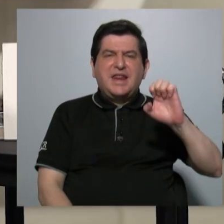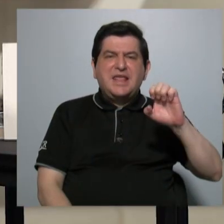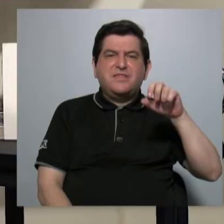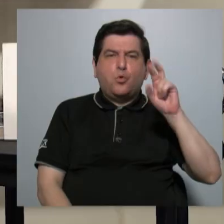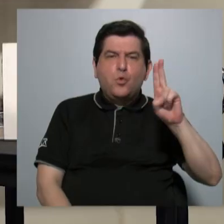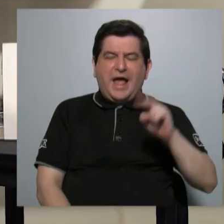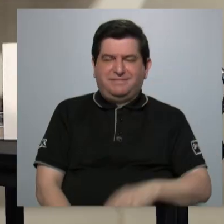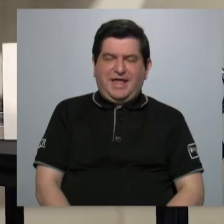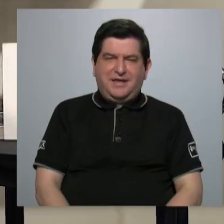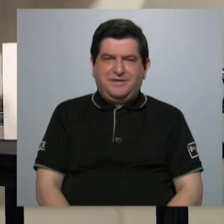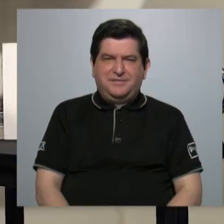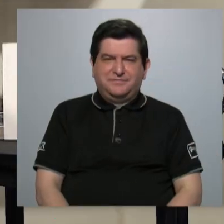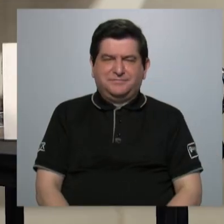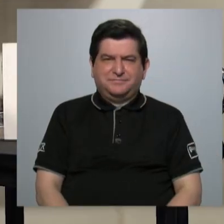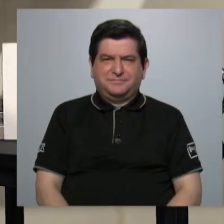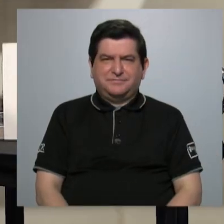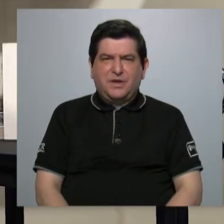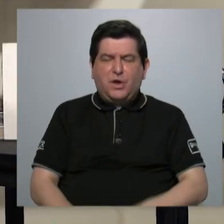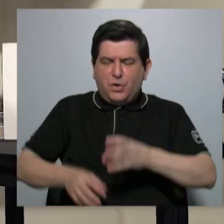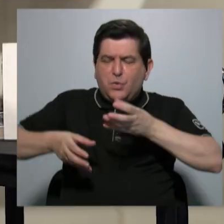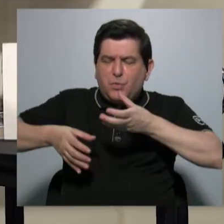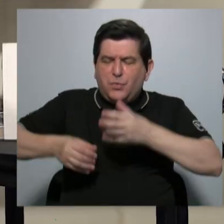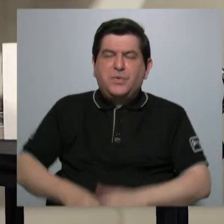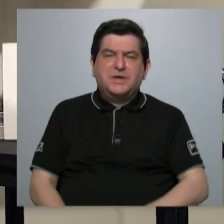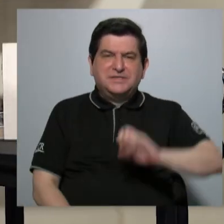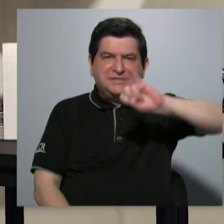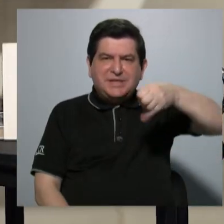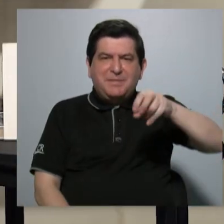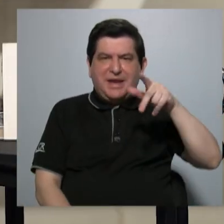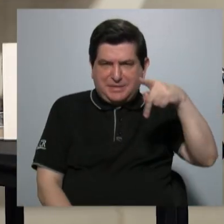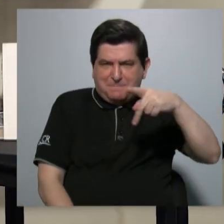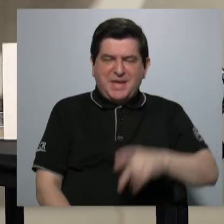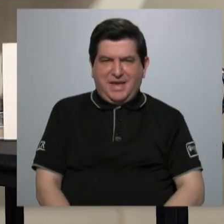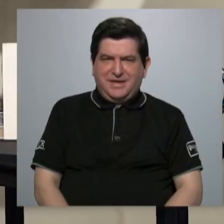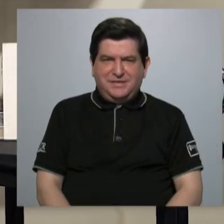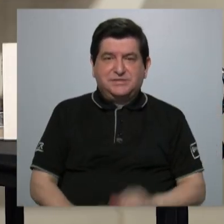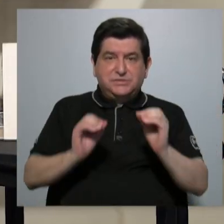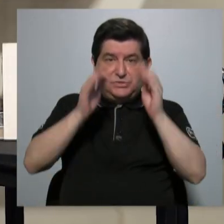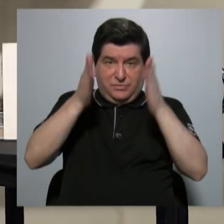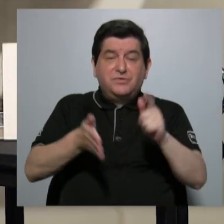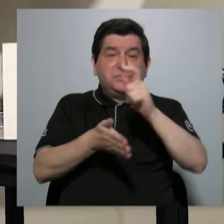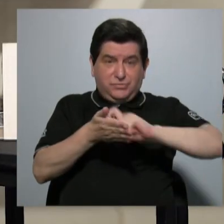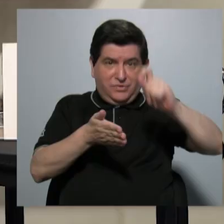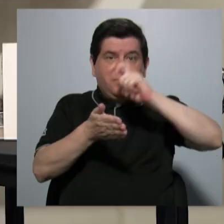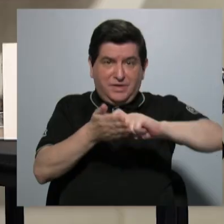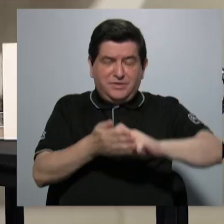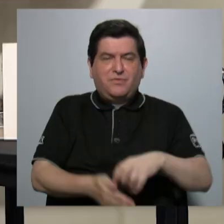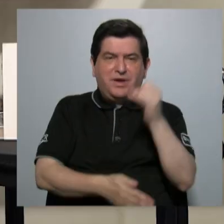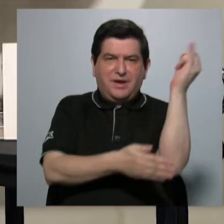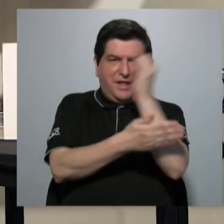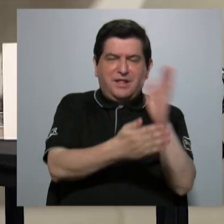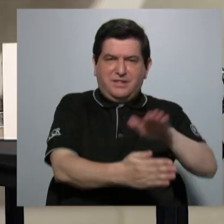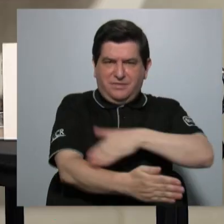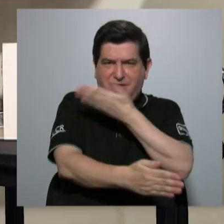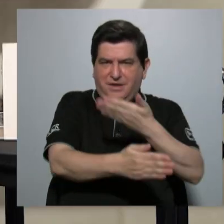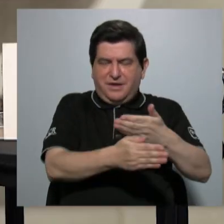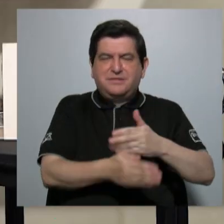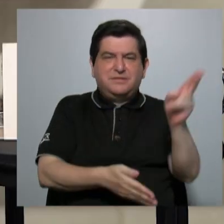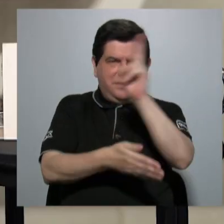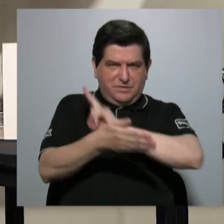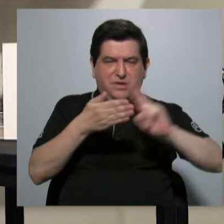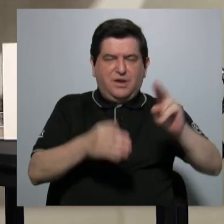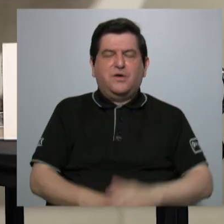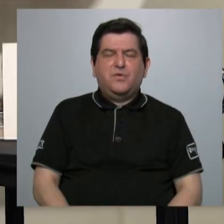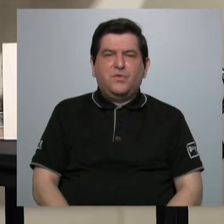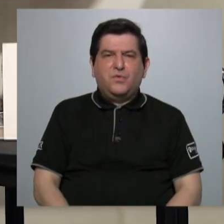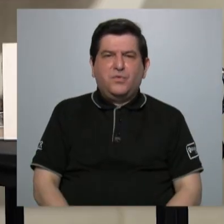Late, en el clarinete la maestra Yamilet Pérez, profesora de la Escuela de Artes Musicales de la U,